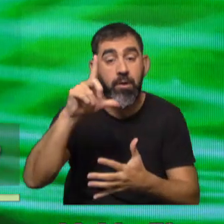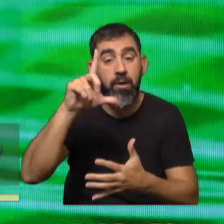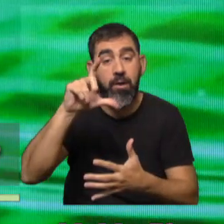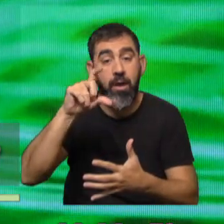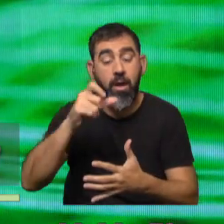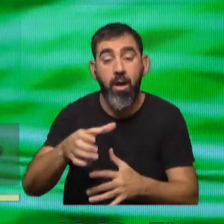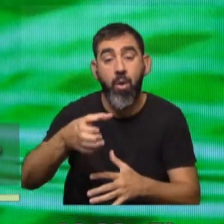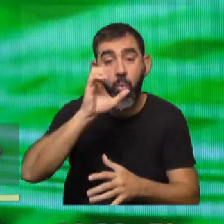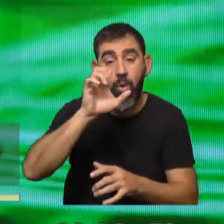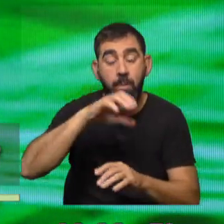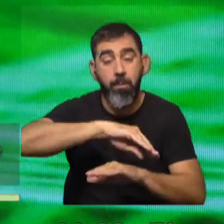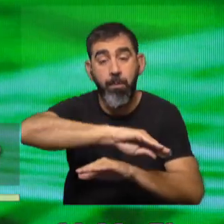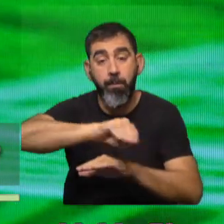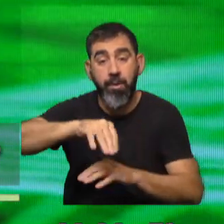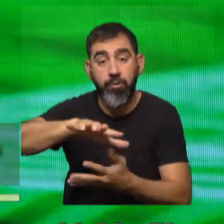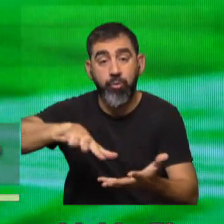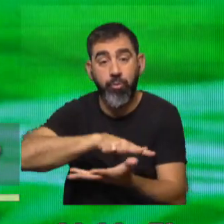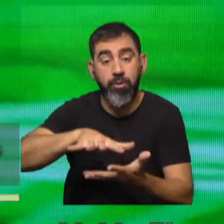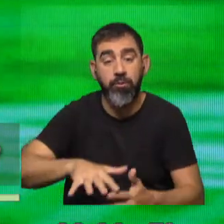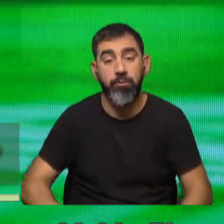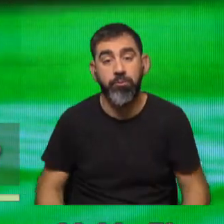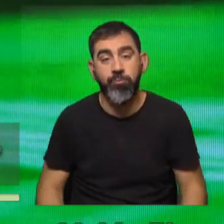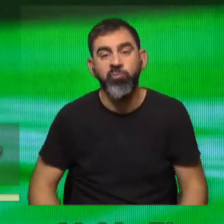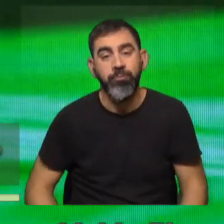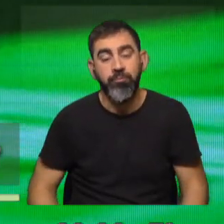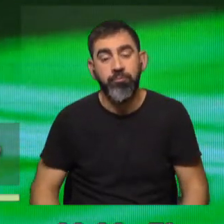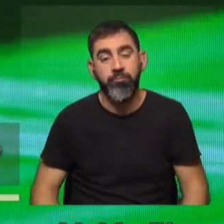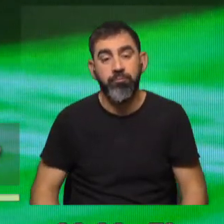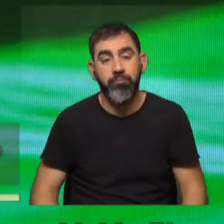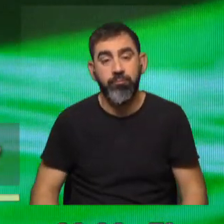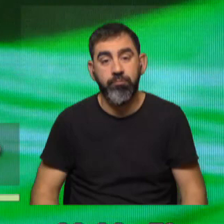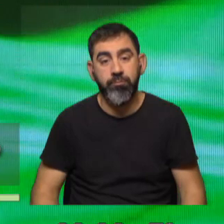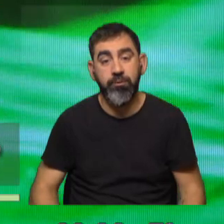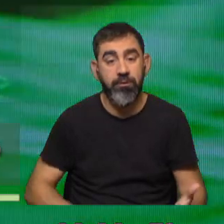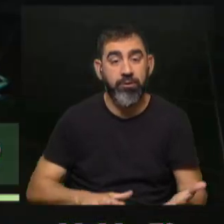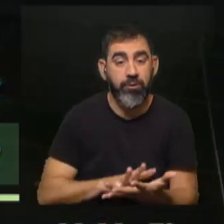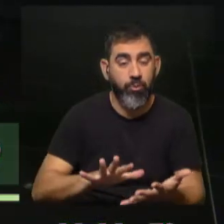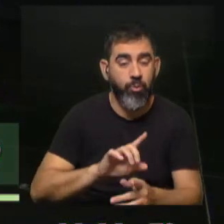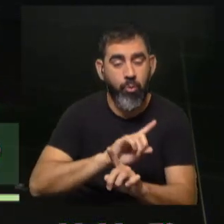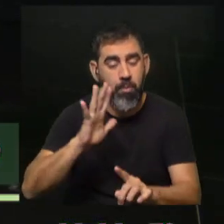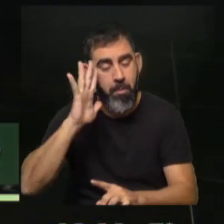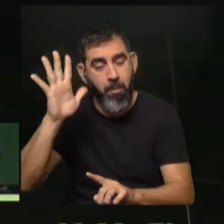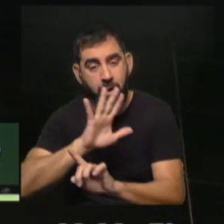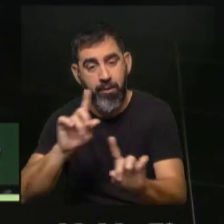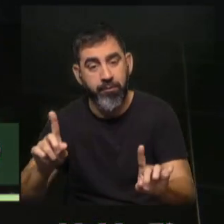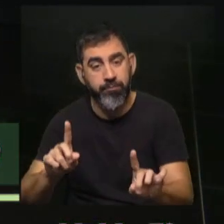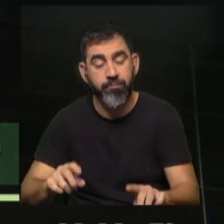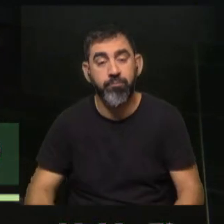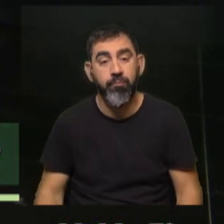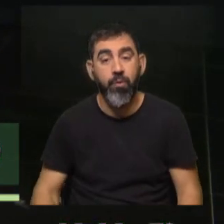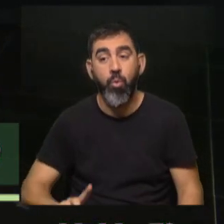agua potable a la región metropolitana entonces una situación impensada además no por por nosotros Claro tenemos